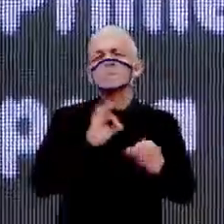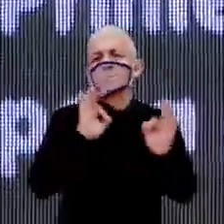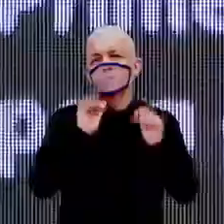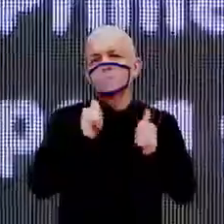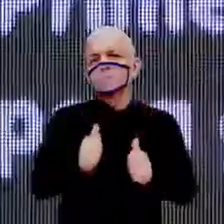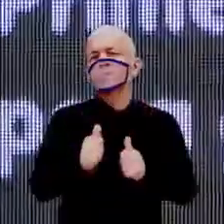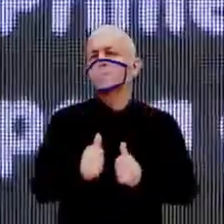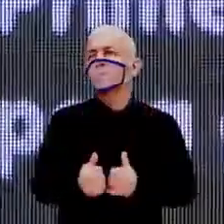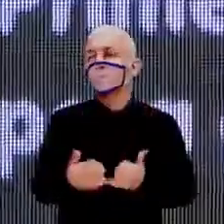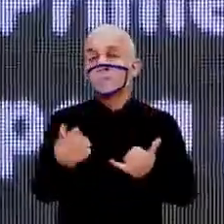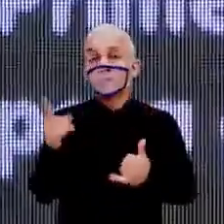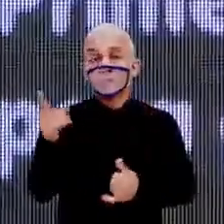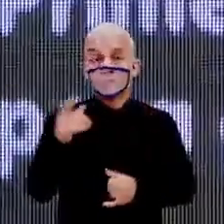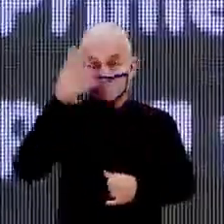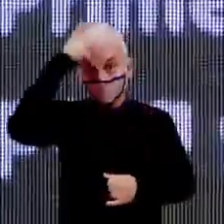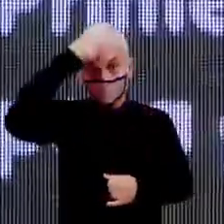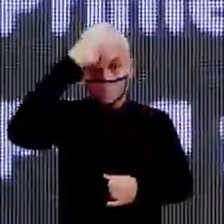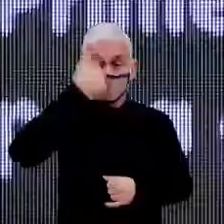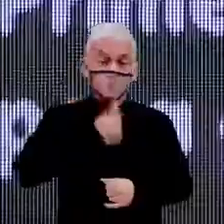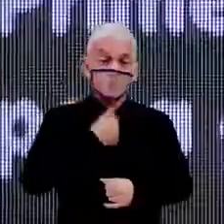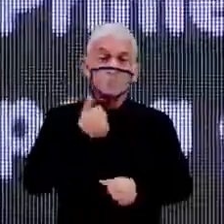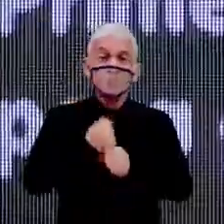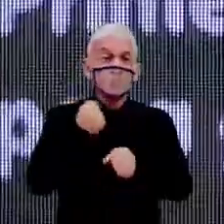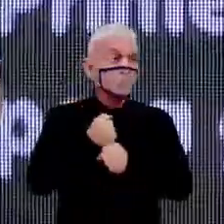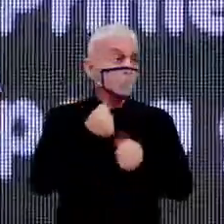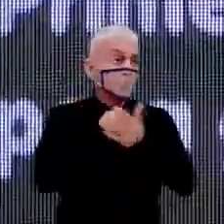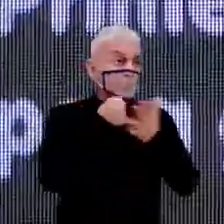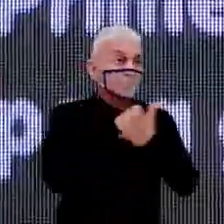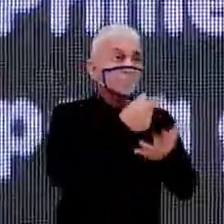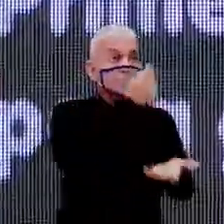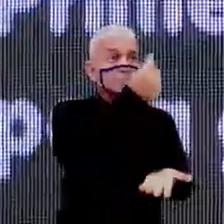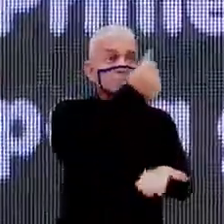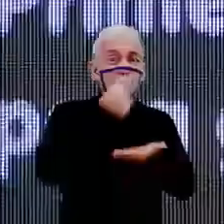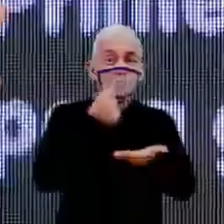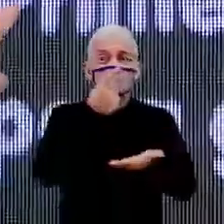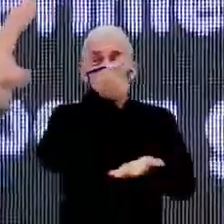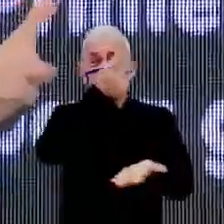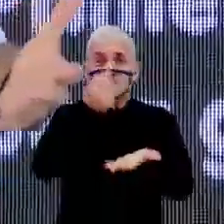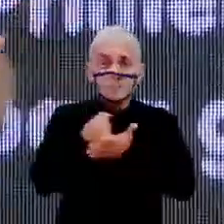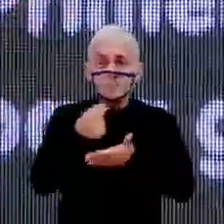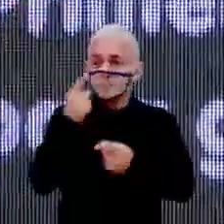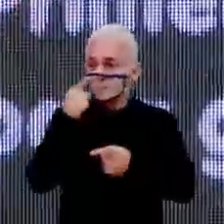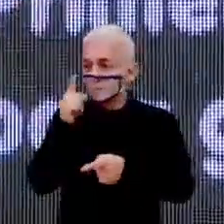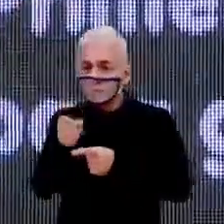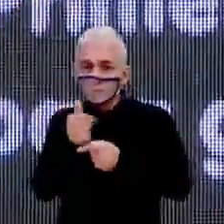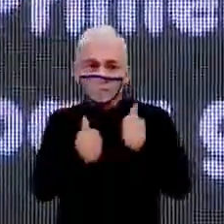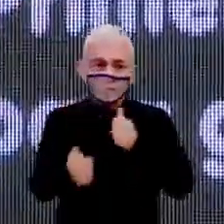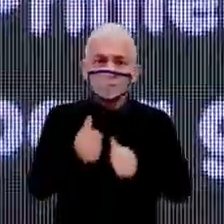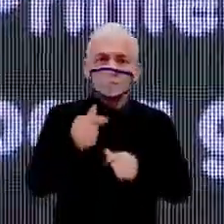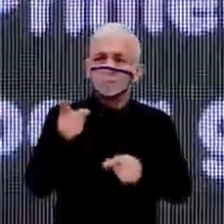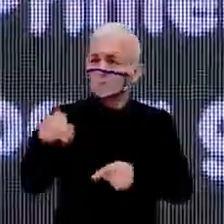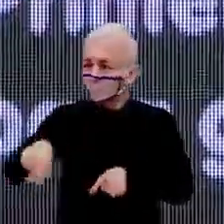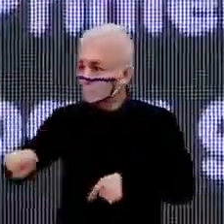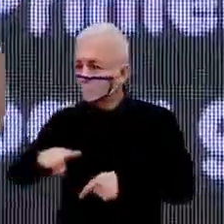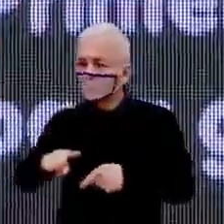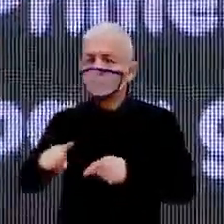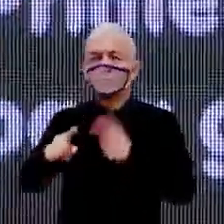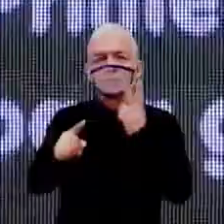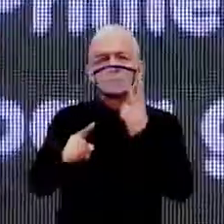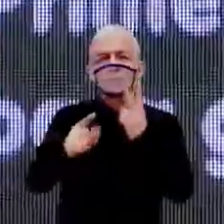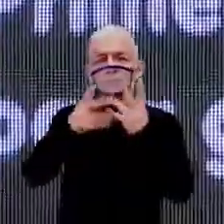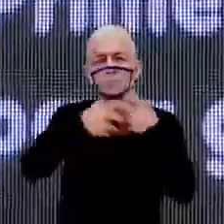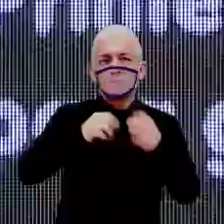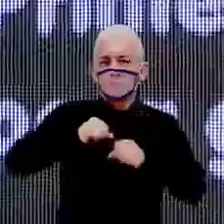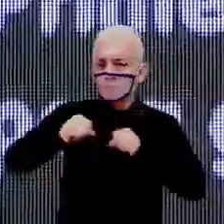adelante. Yo, por ejemplo, trabajo es para conseguir los recursos y asegurarme que todo salga bien para que ellos tengan las herramientas de trabajo. Así